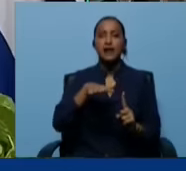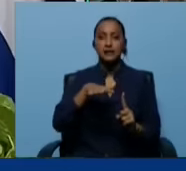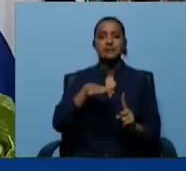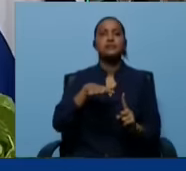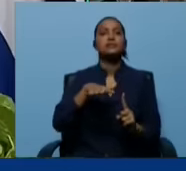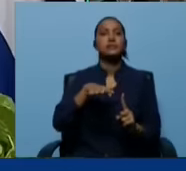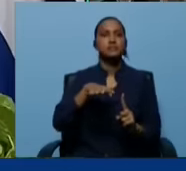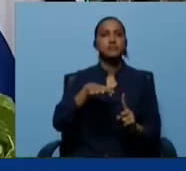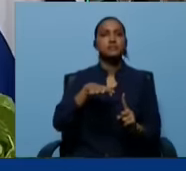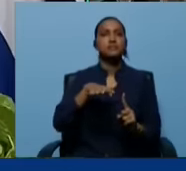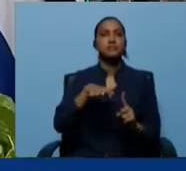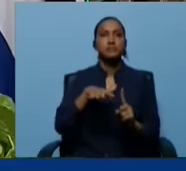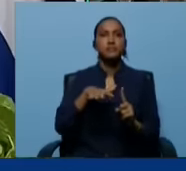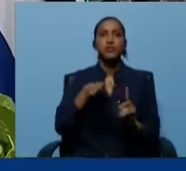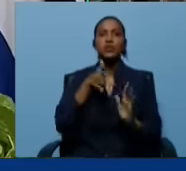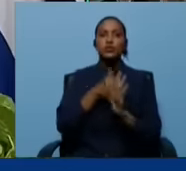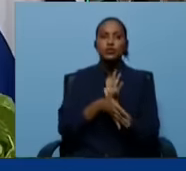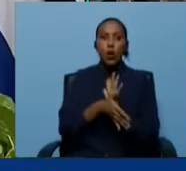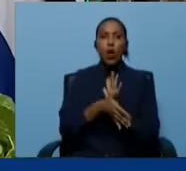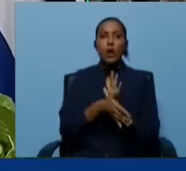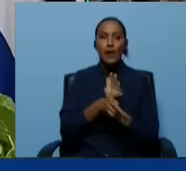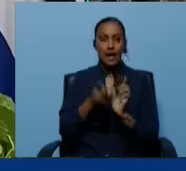incubándose el fascismo.